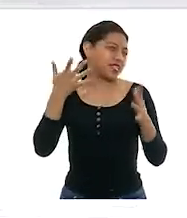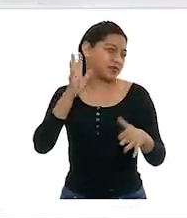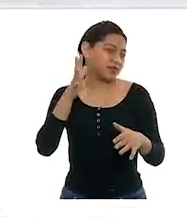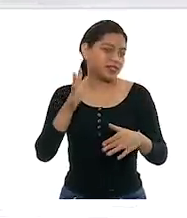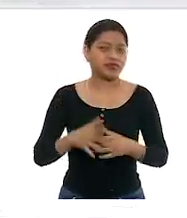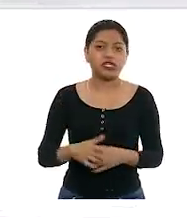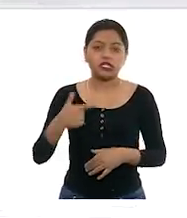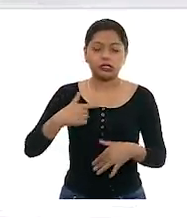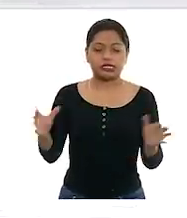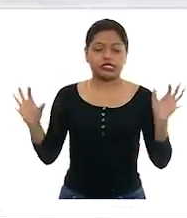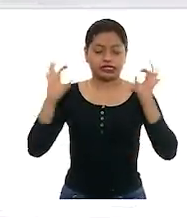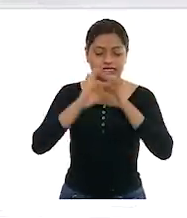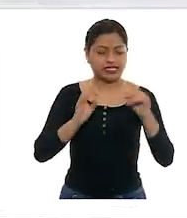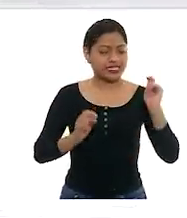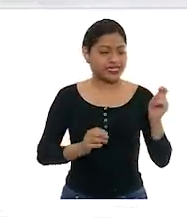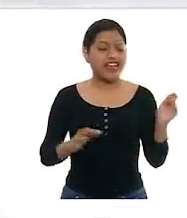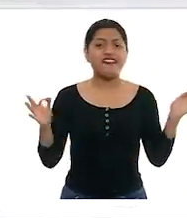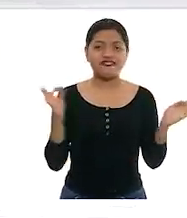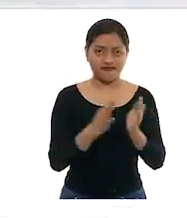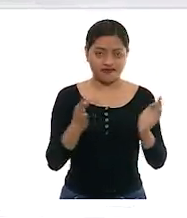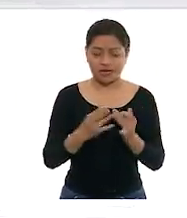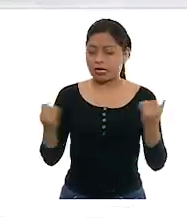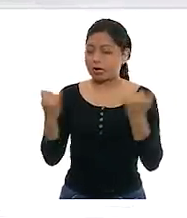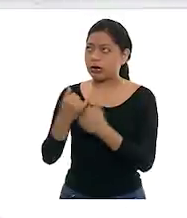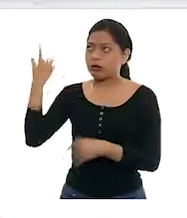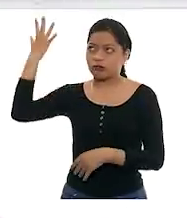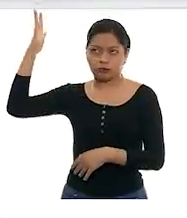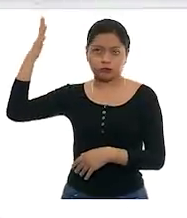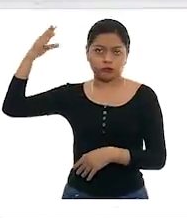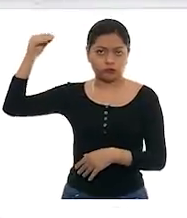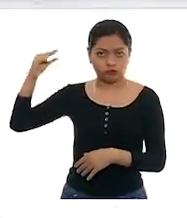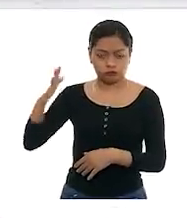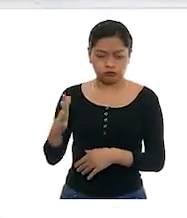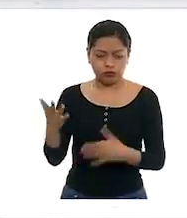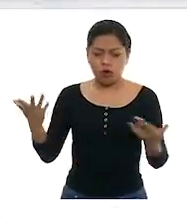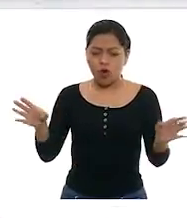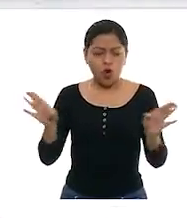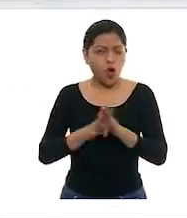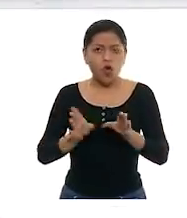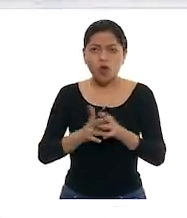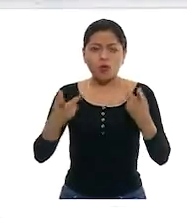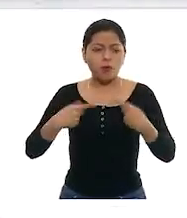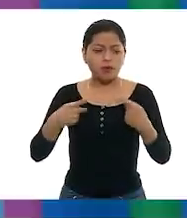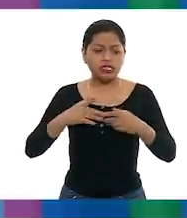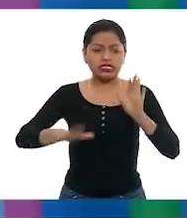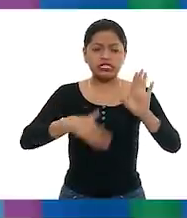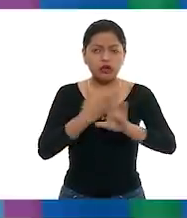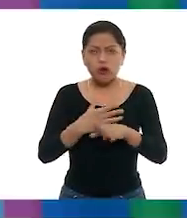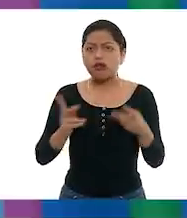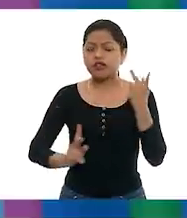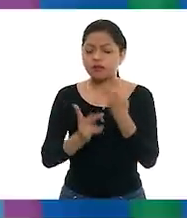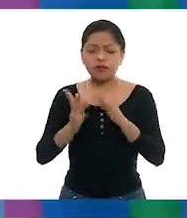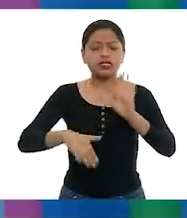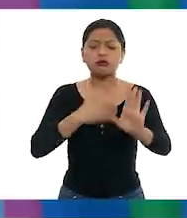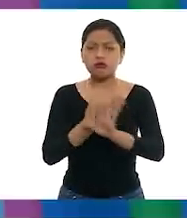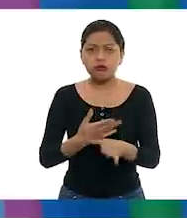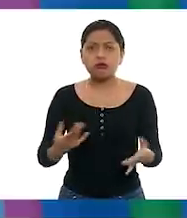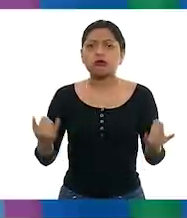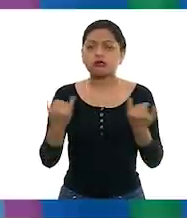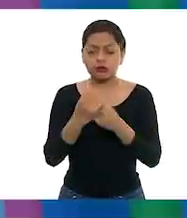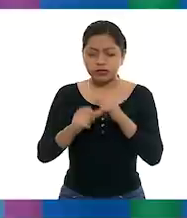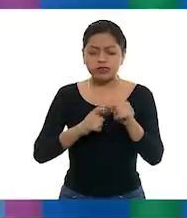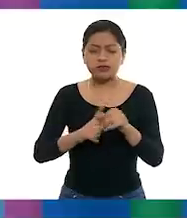la relación entre el frío y el calor y su efecto en los seres vivos. Pero aún